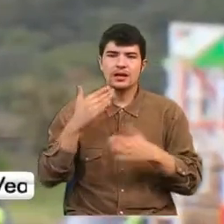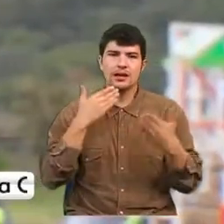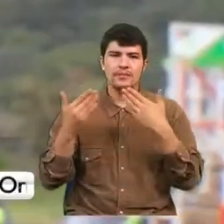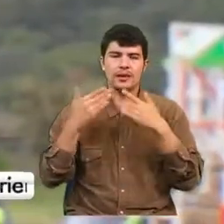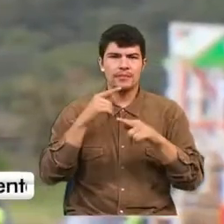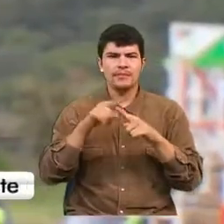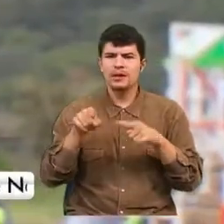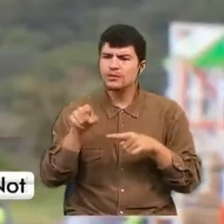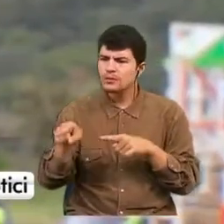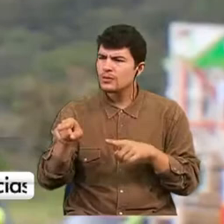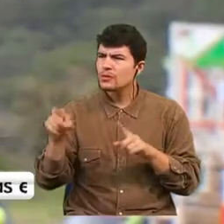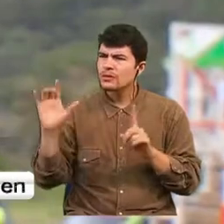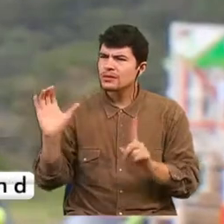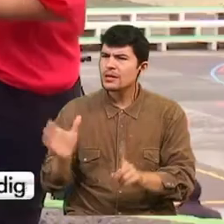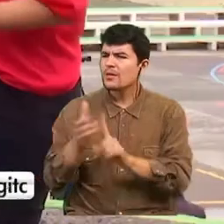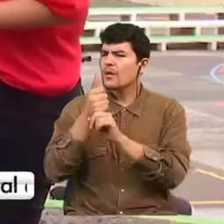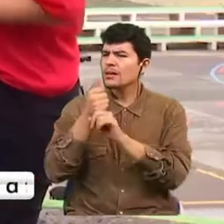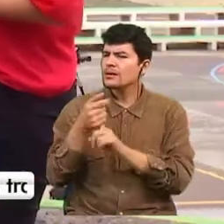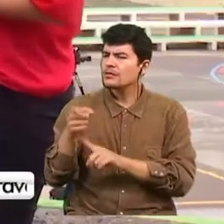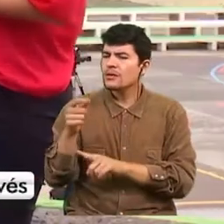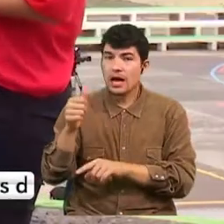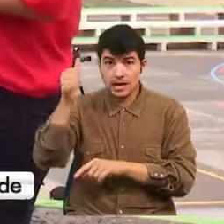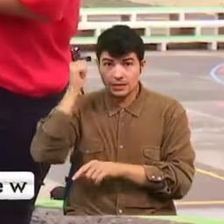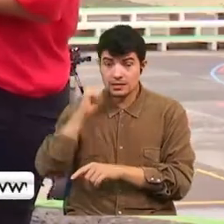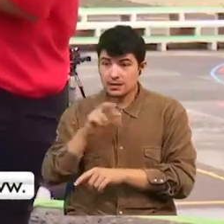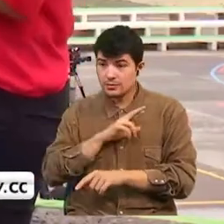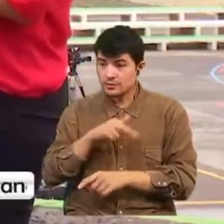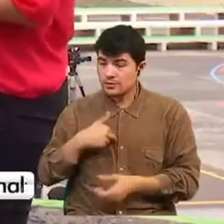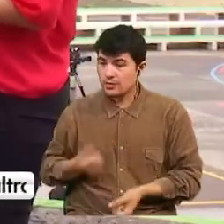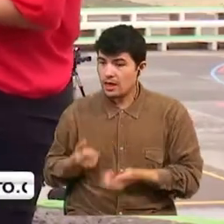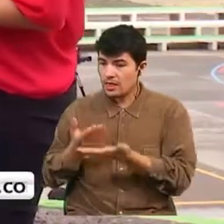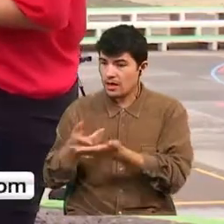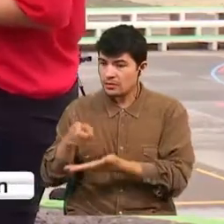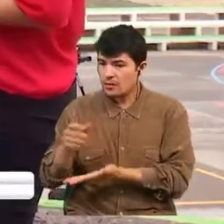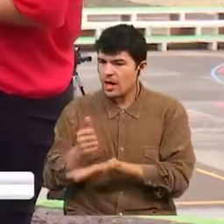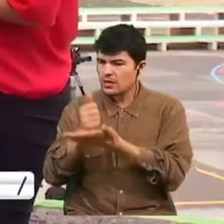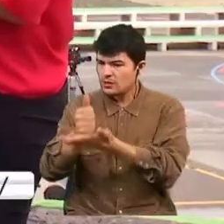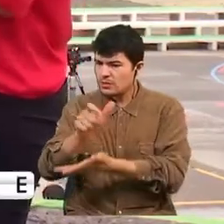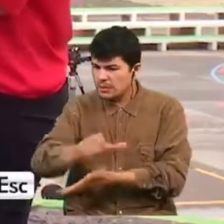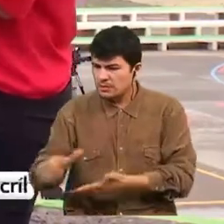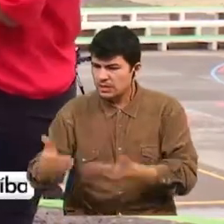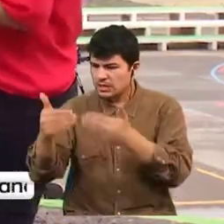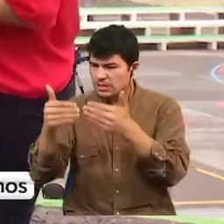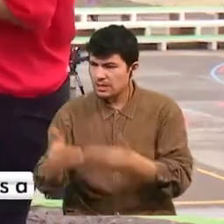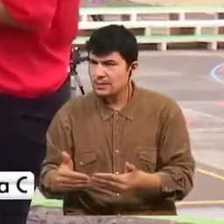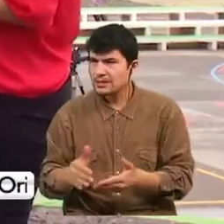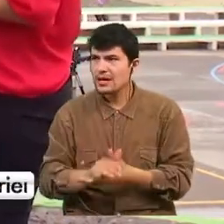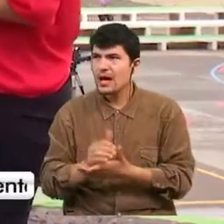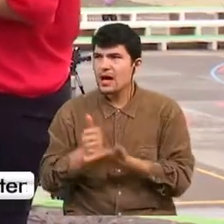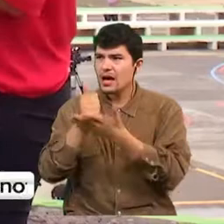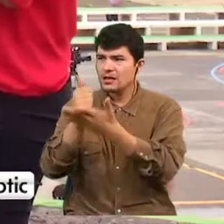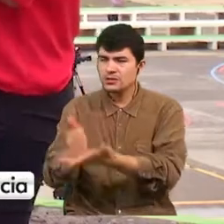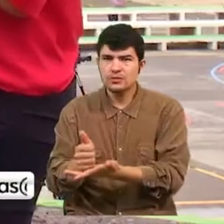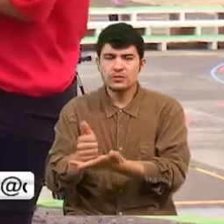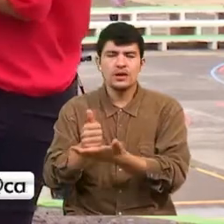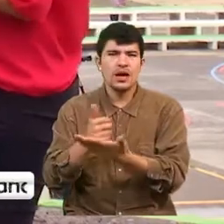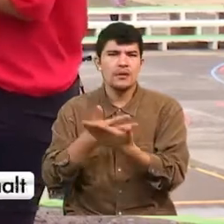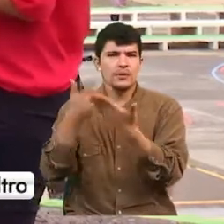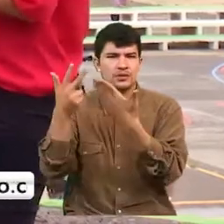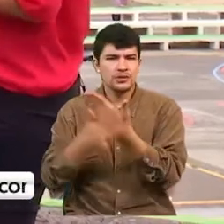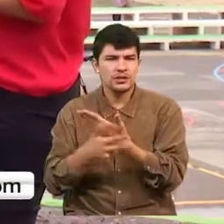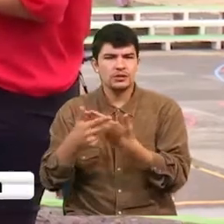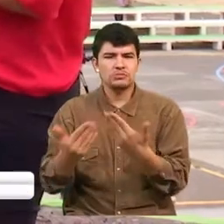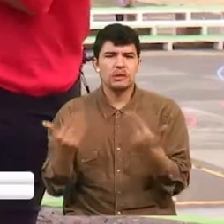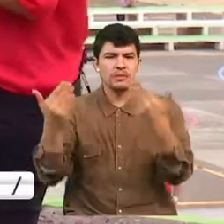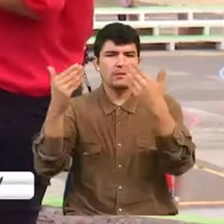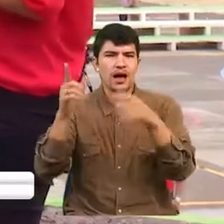¿qué se ha encontrado usted? Lo vimos entregando ayer ayudas a los discapacitados, ayudando esos proyectos productivos, esos sueños de